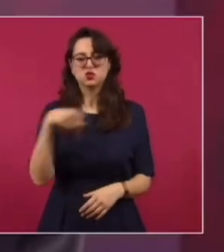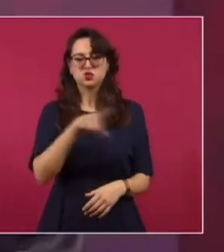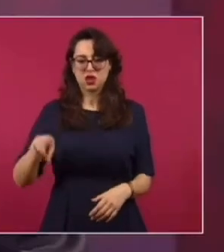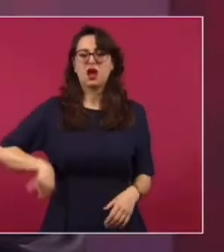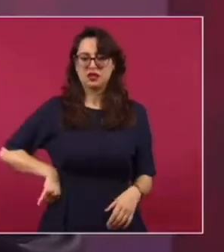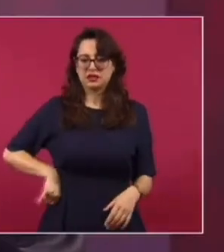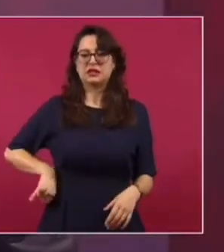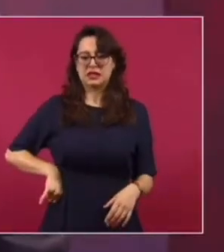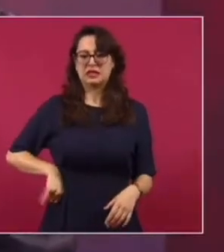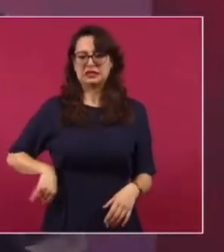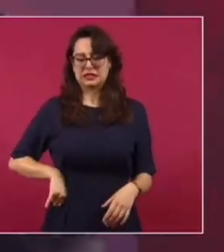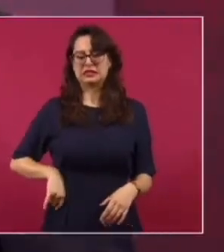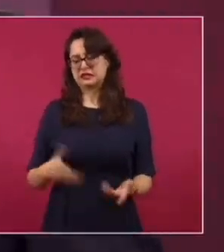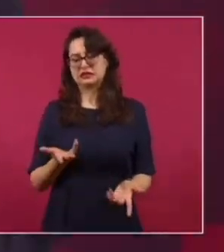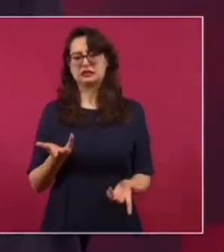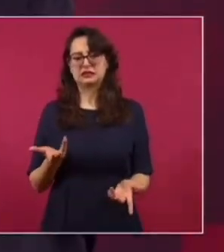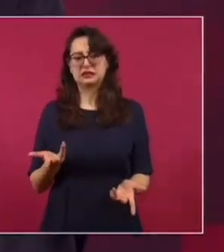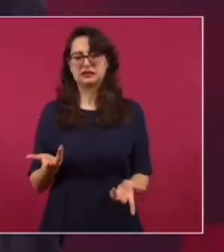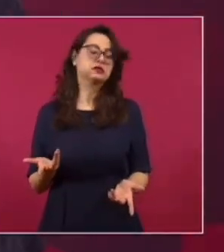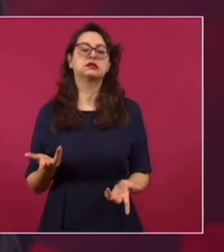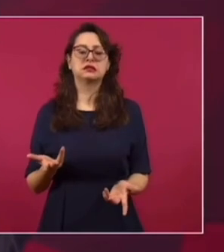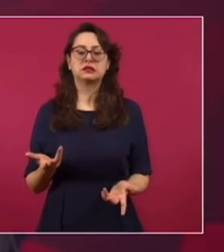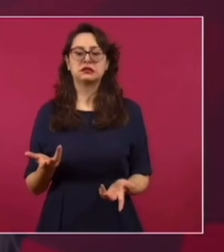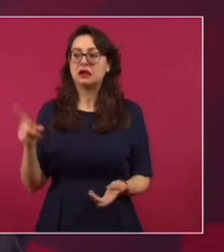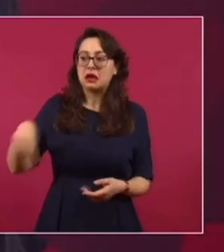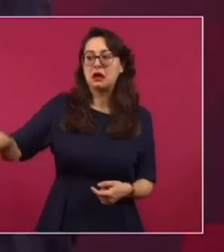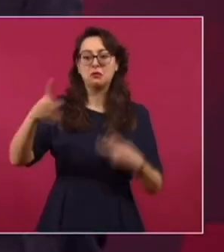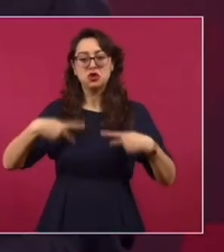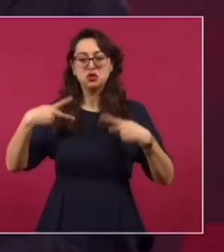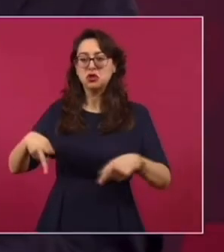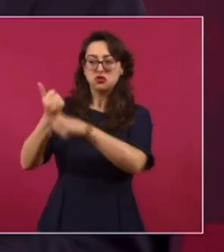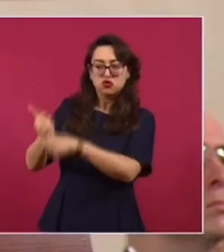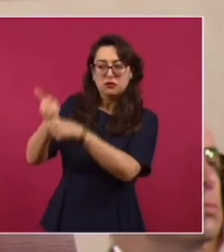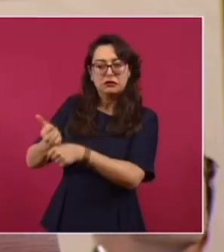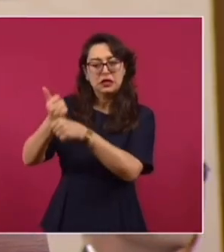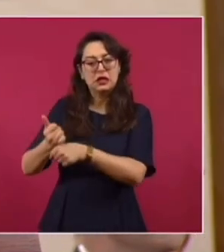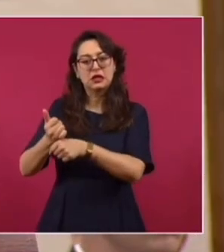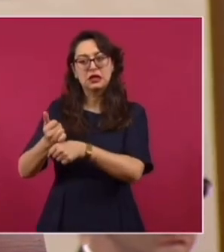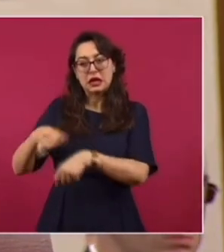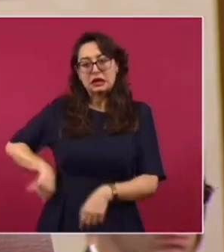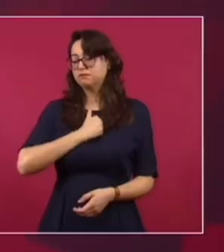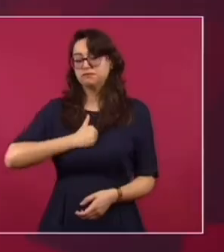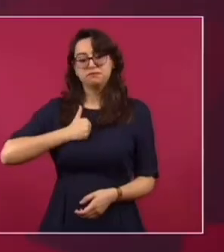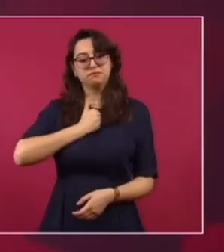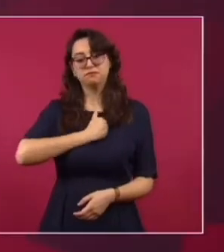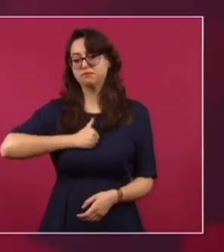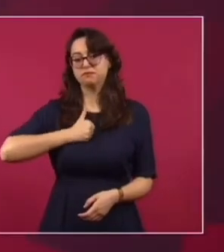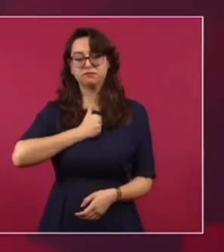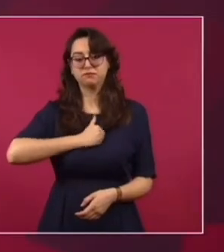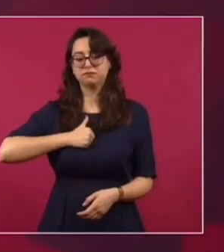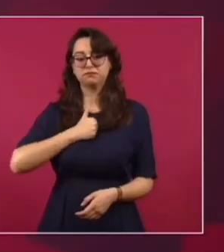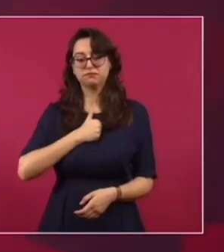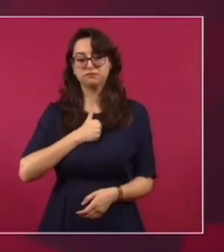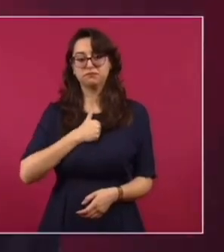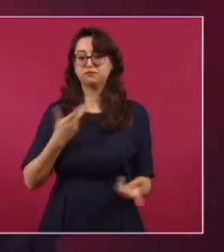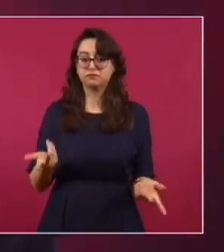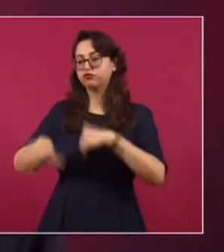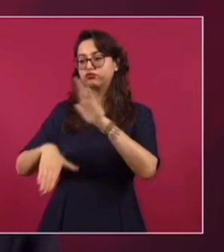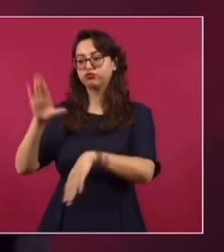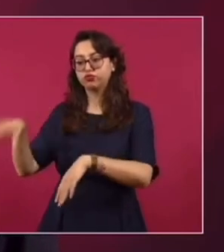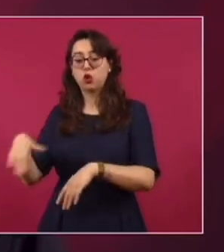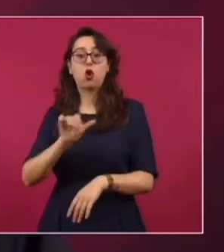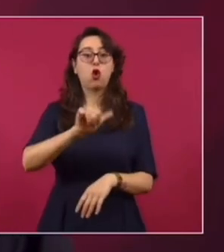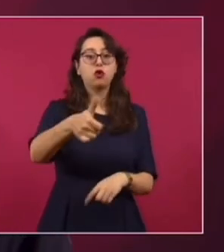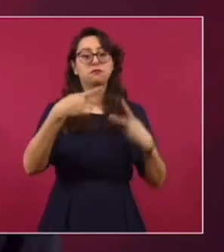¿no? Más que por el dolor que les puede causar por el amarillismo, y cuidar que los heridos graves